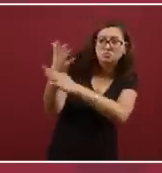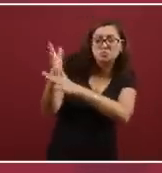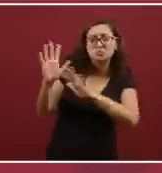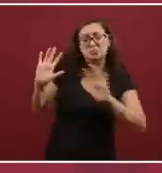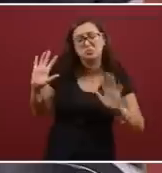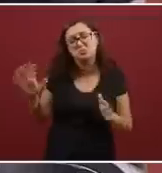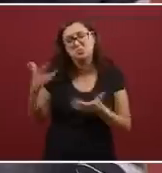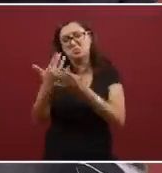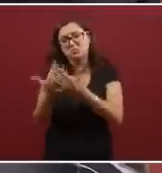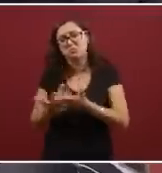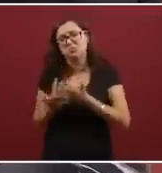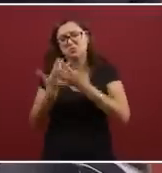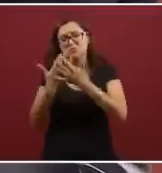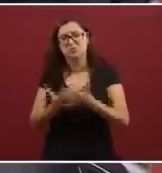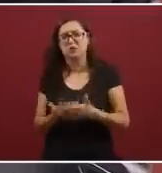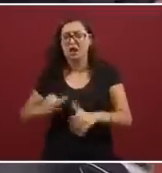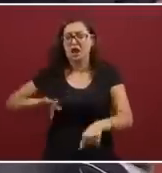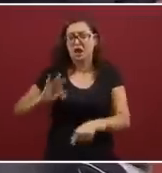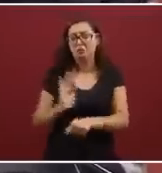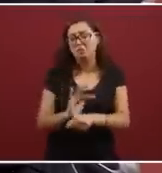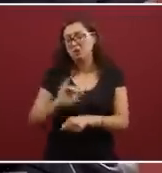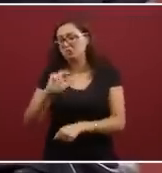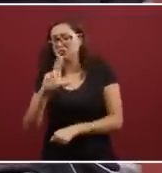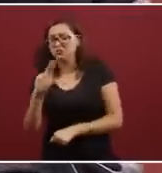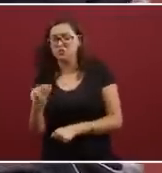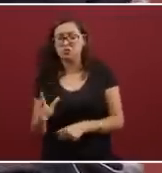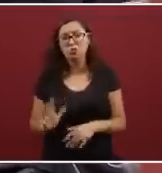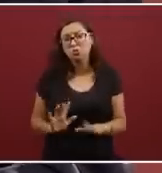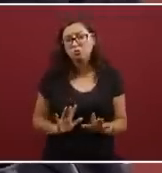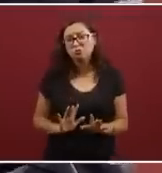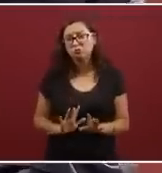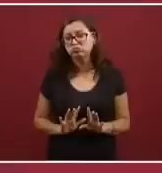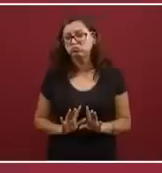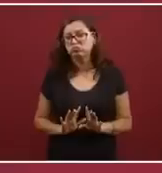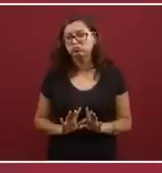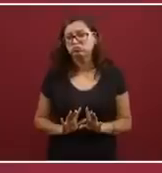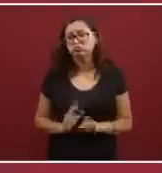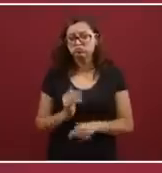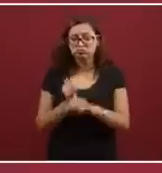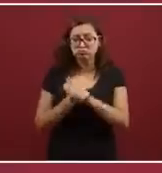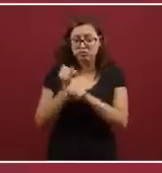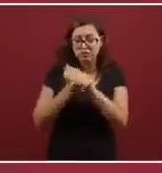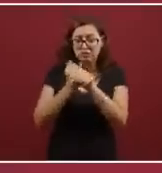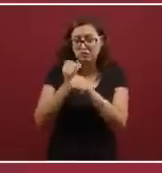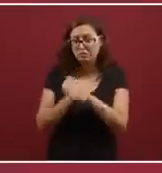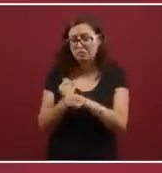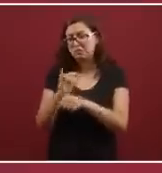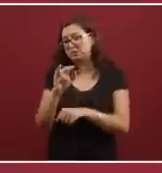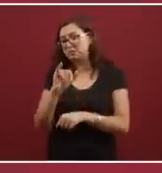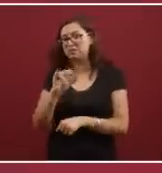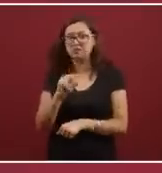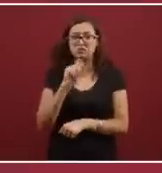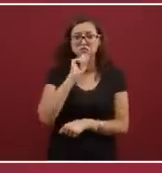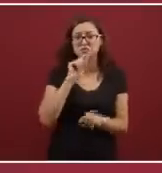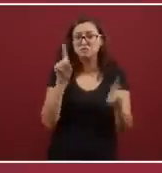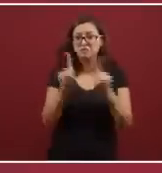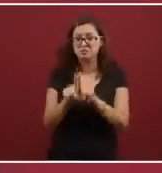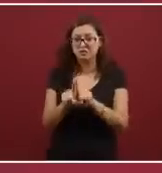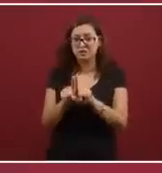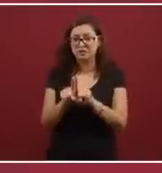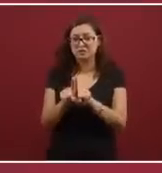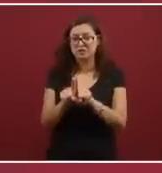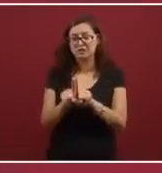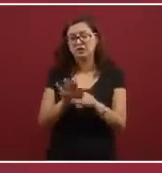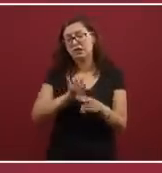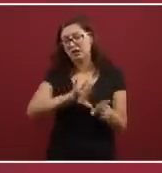resolver si procede el amparo o no procede, en este caso, si procede la investigación o no procede la investigación. En cuanto a los